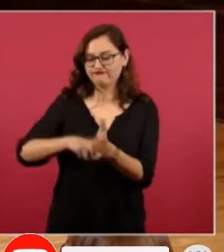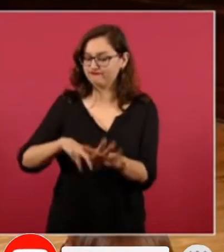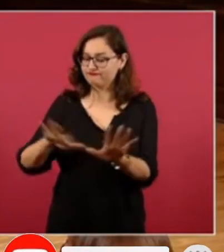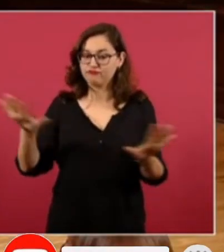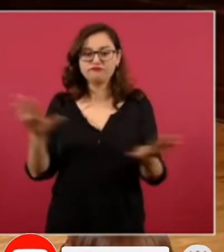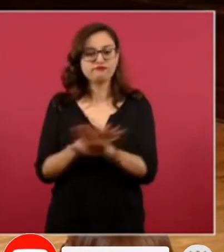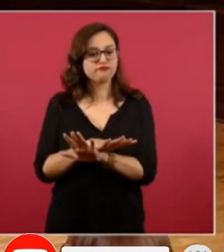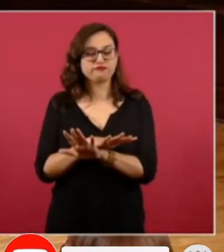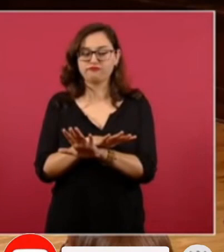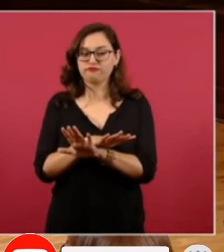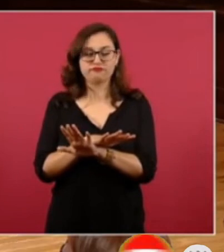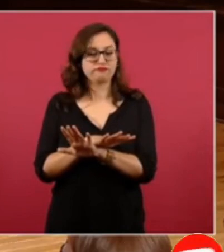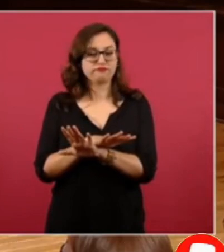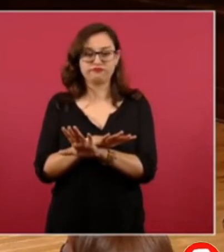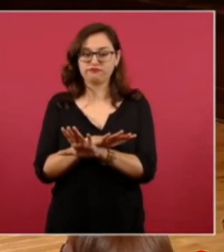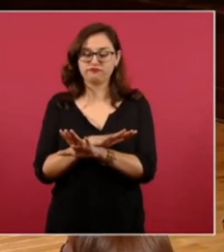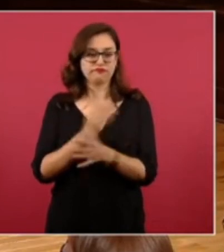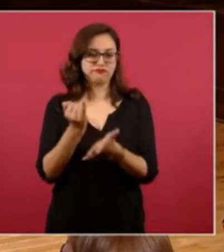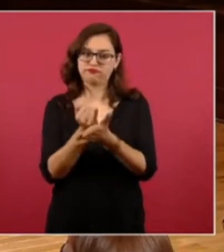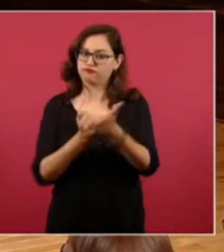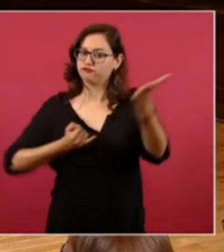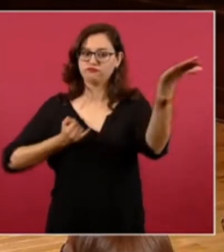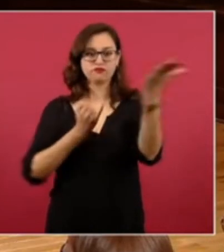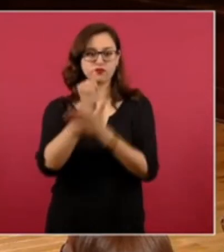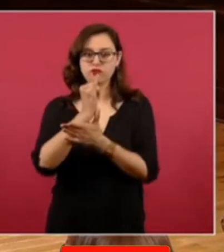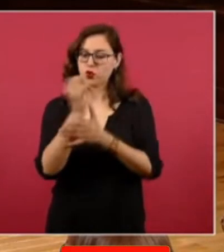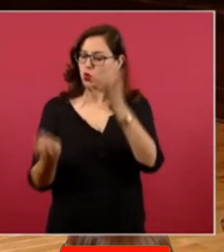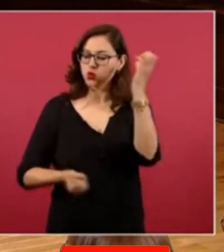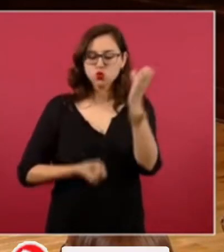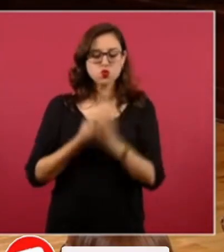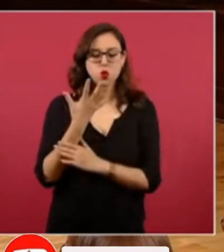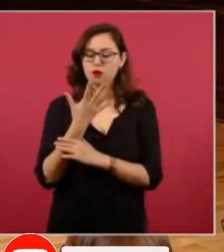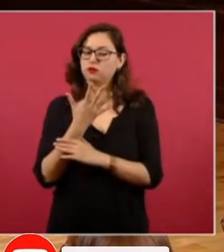que ya se decide que no va a haber